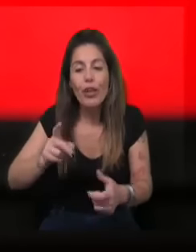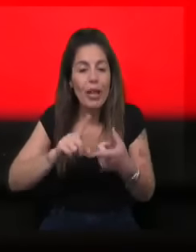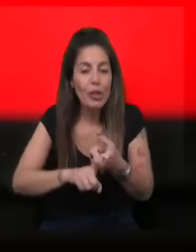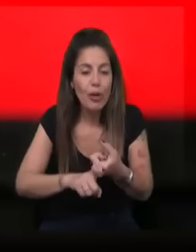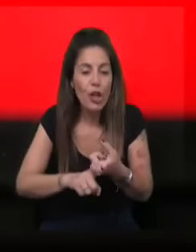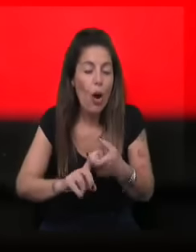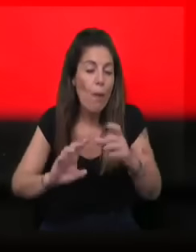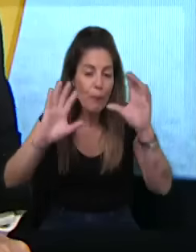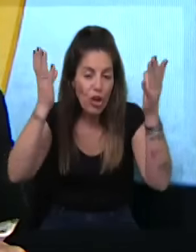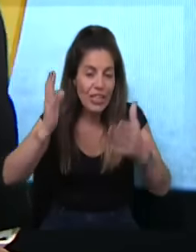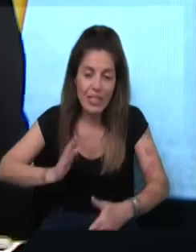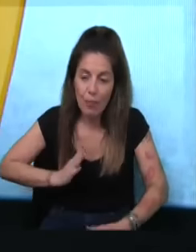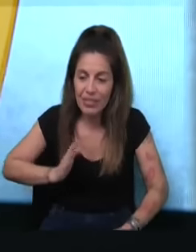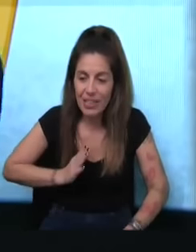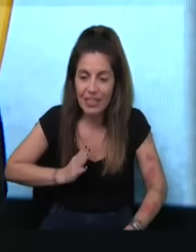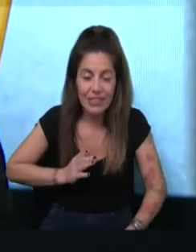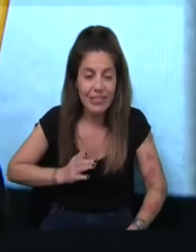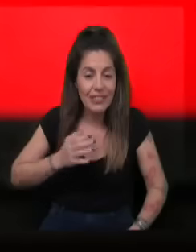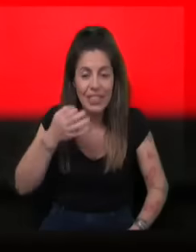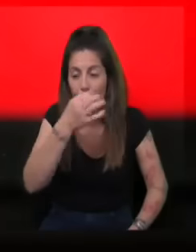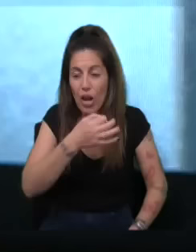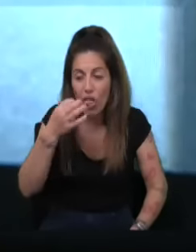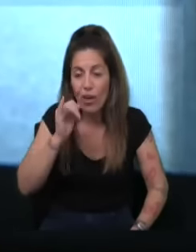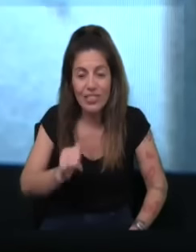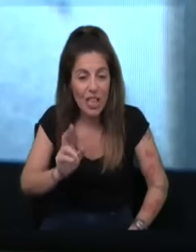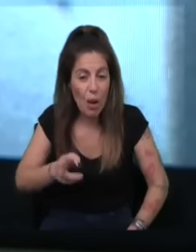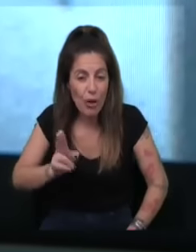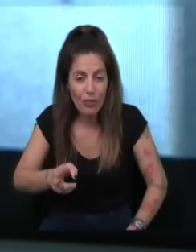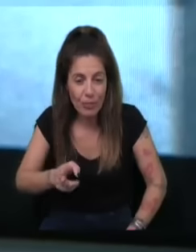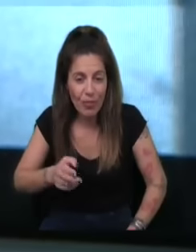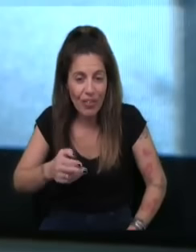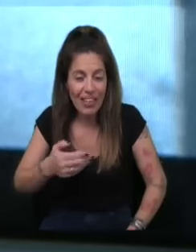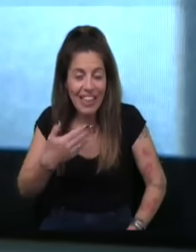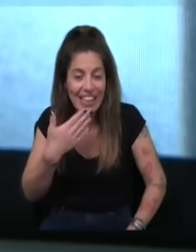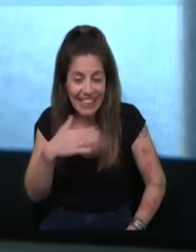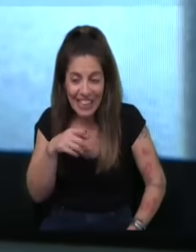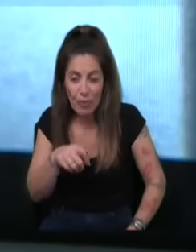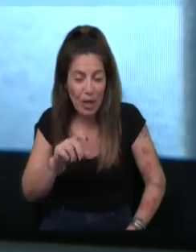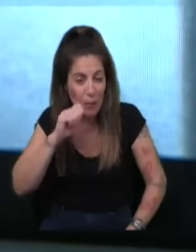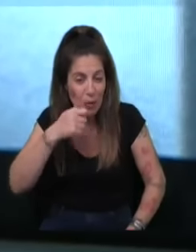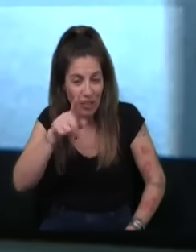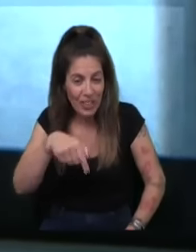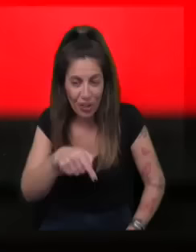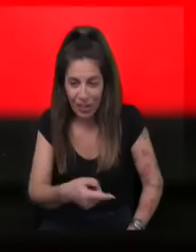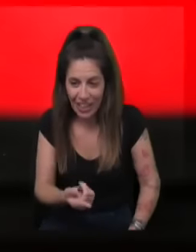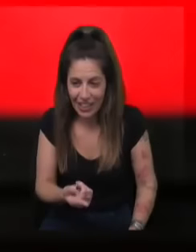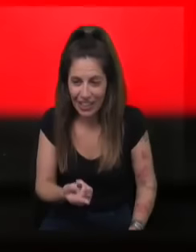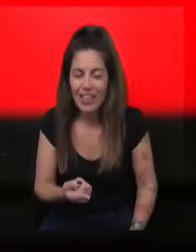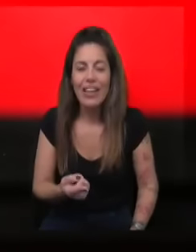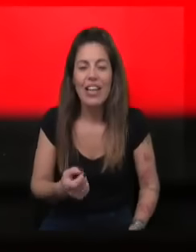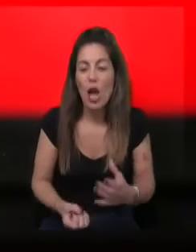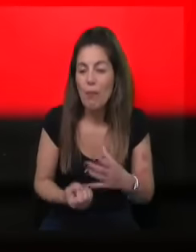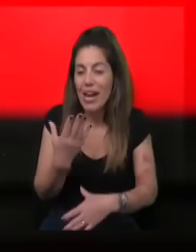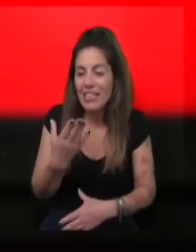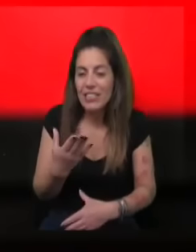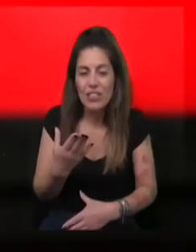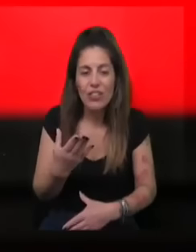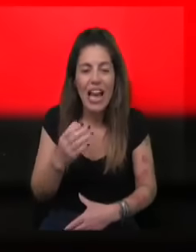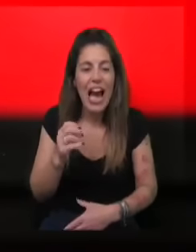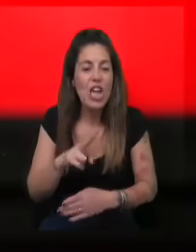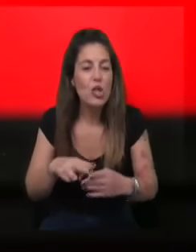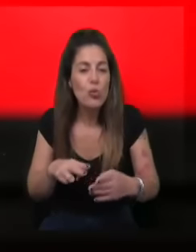drogas razonamos así no pero entendiste por me gustaba venir con radi pero en realidad la aparición de hay